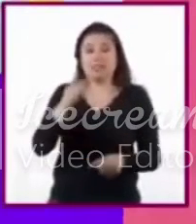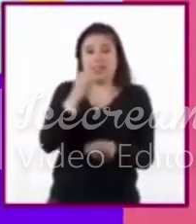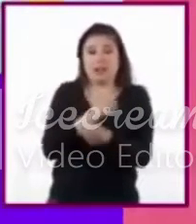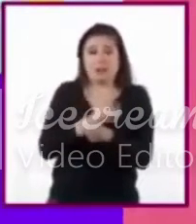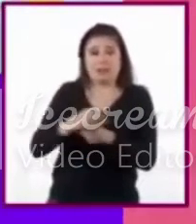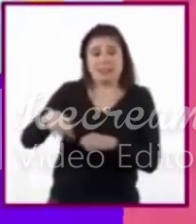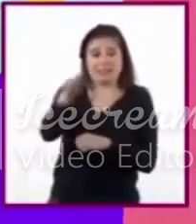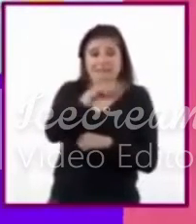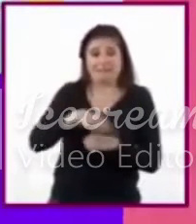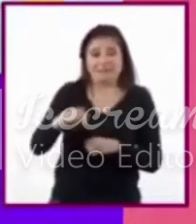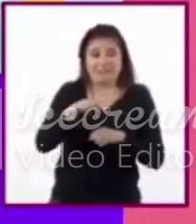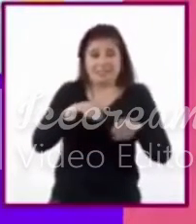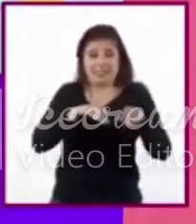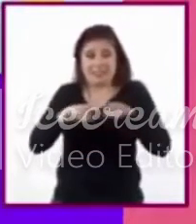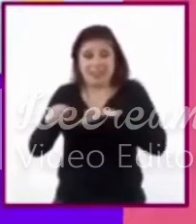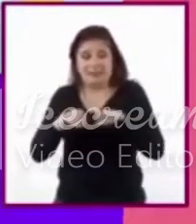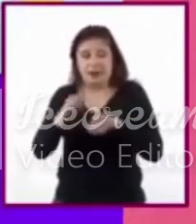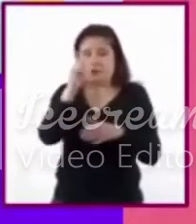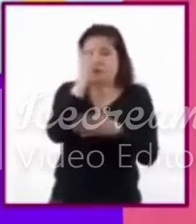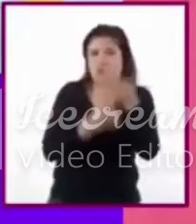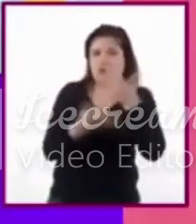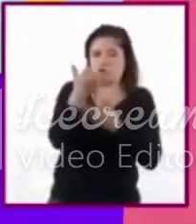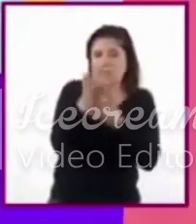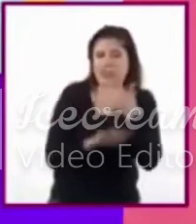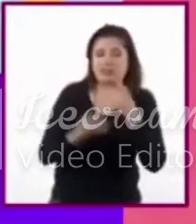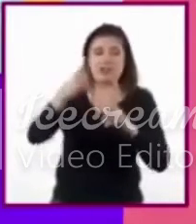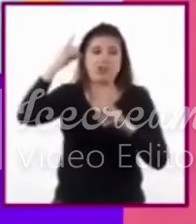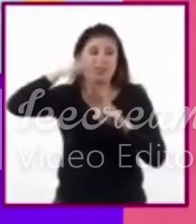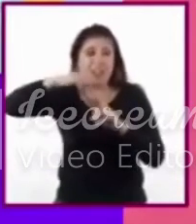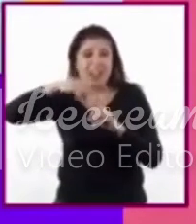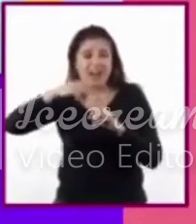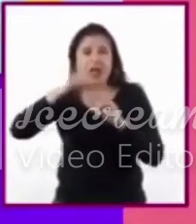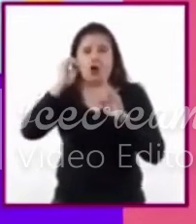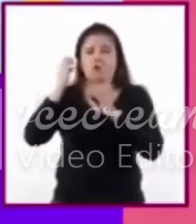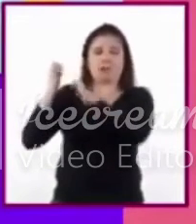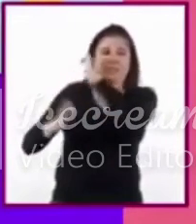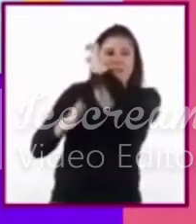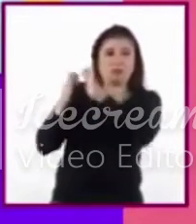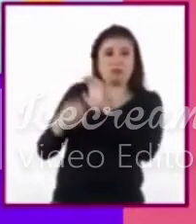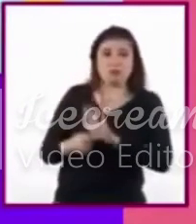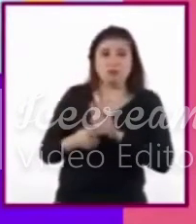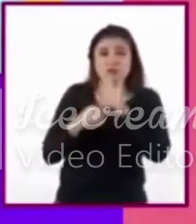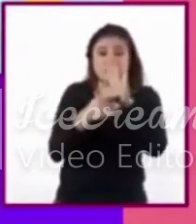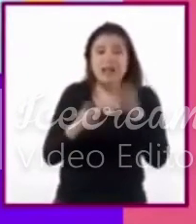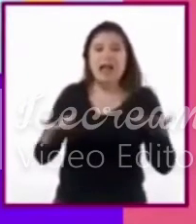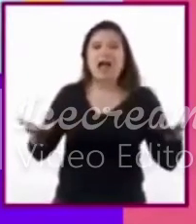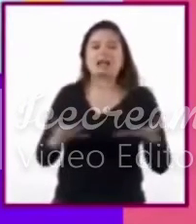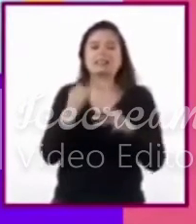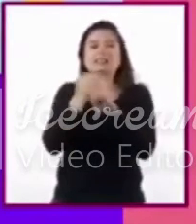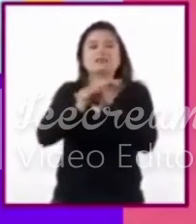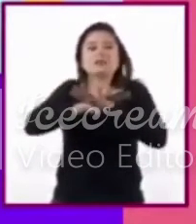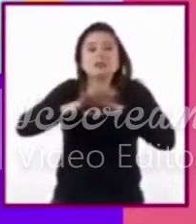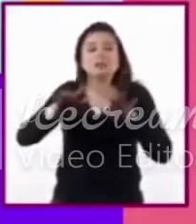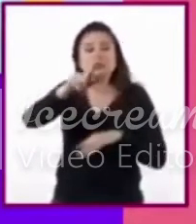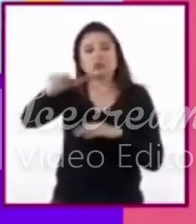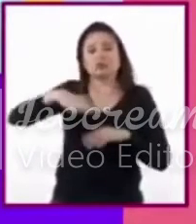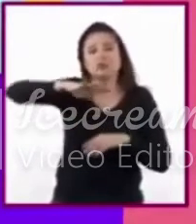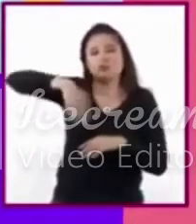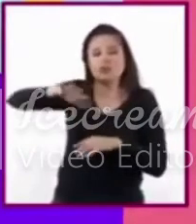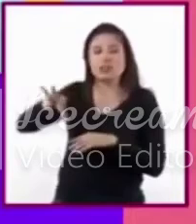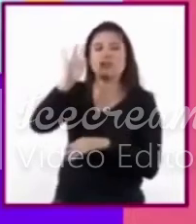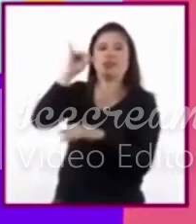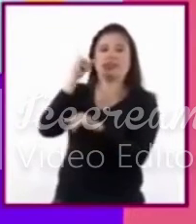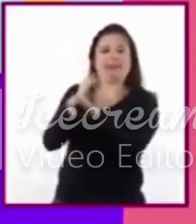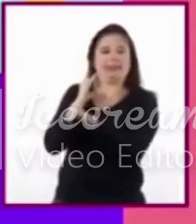Actualmente, la mayoría de los trabajos, proyectos, tareas o presentaciones se elaboran a partir de la información que encontramos en